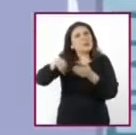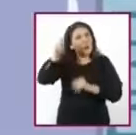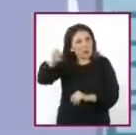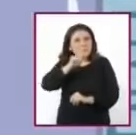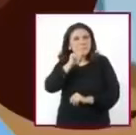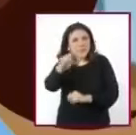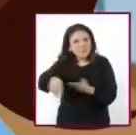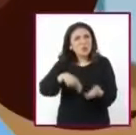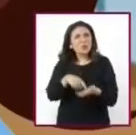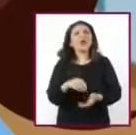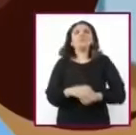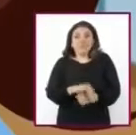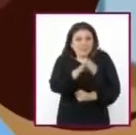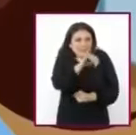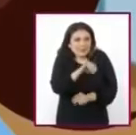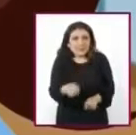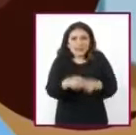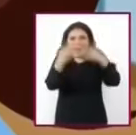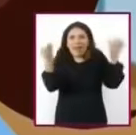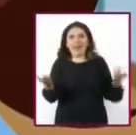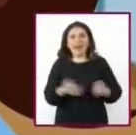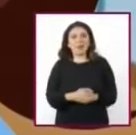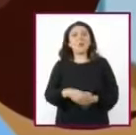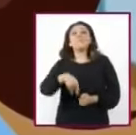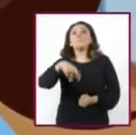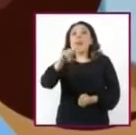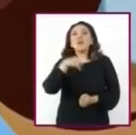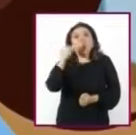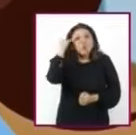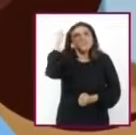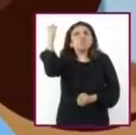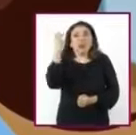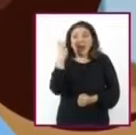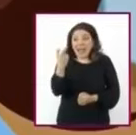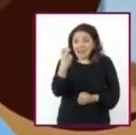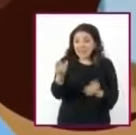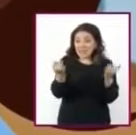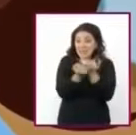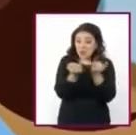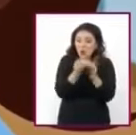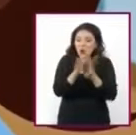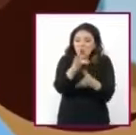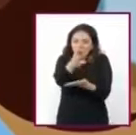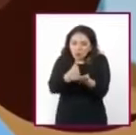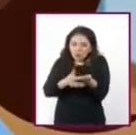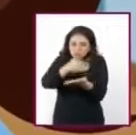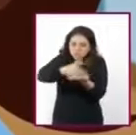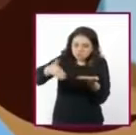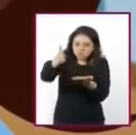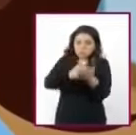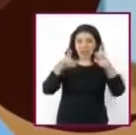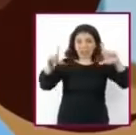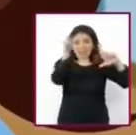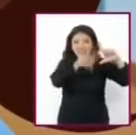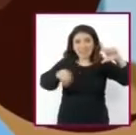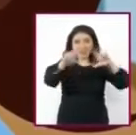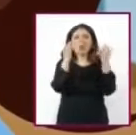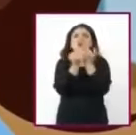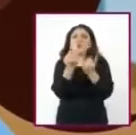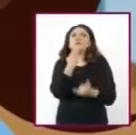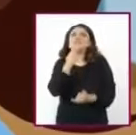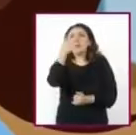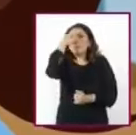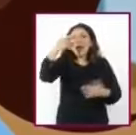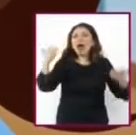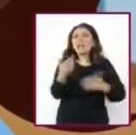esa pizzería. ¡Obvio! Pero se me ocurrió que esa manera de fraccionar un círculo también sirve para